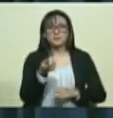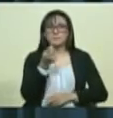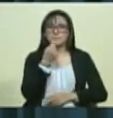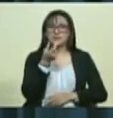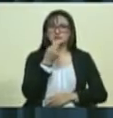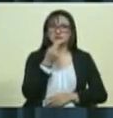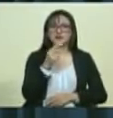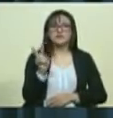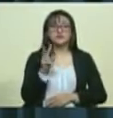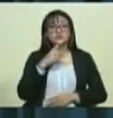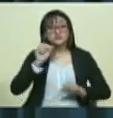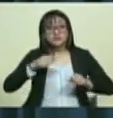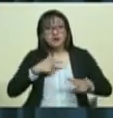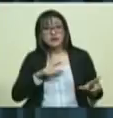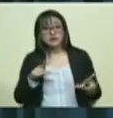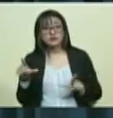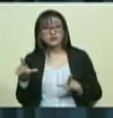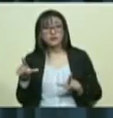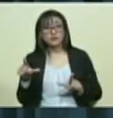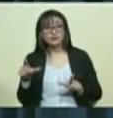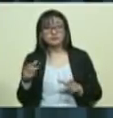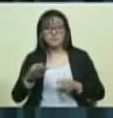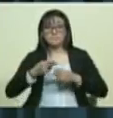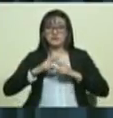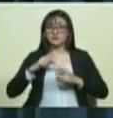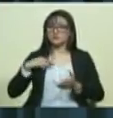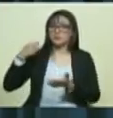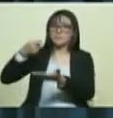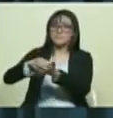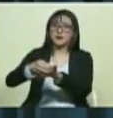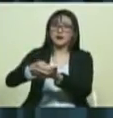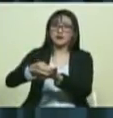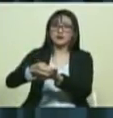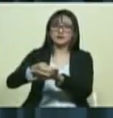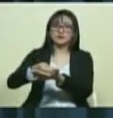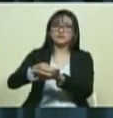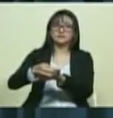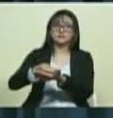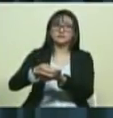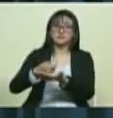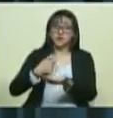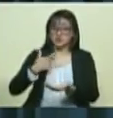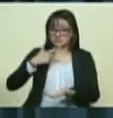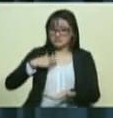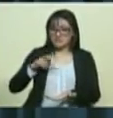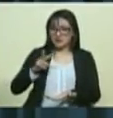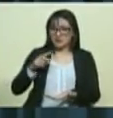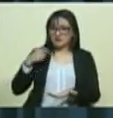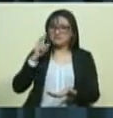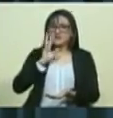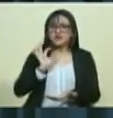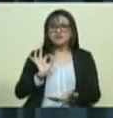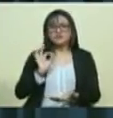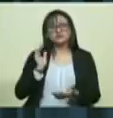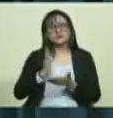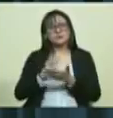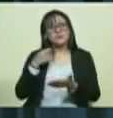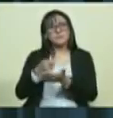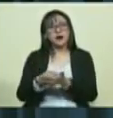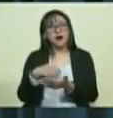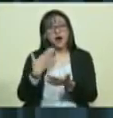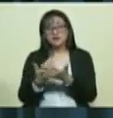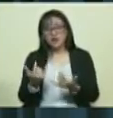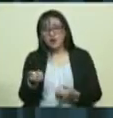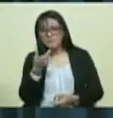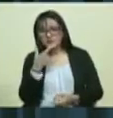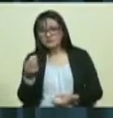para ver esto de nosotros mismos y estamos listos que este no les pagamos nosotros somos buenos pagadores repito y hasta este momento ni una sola